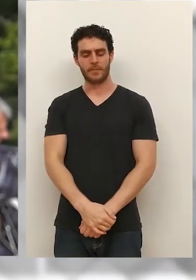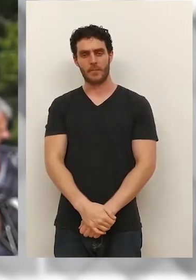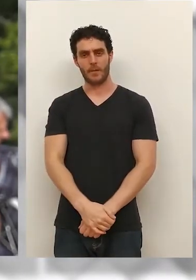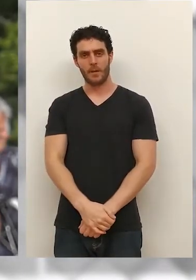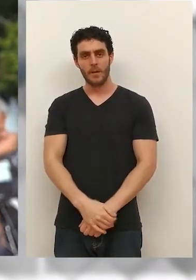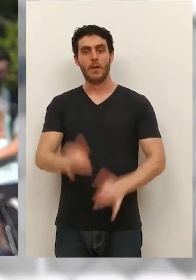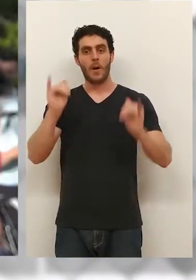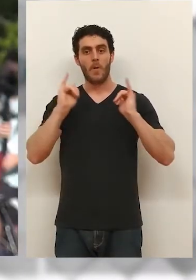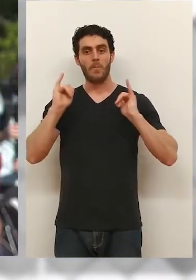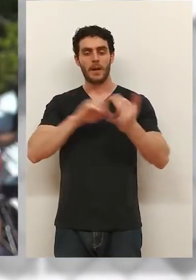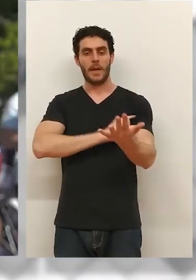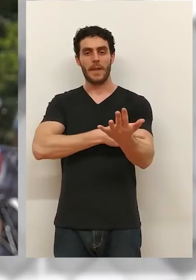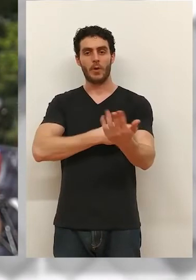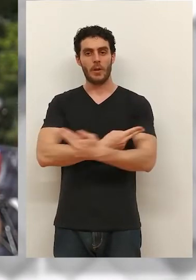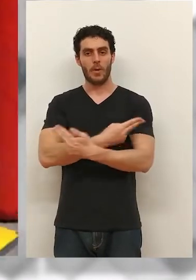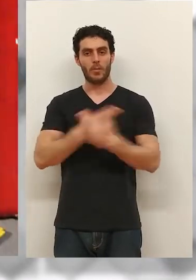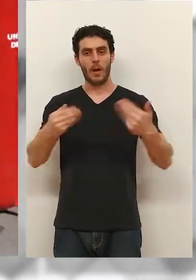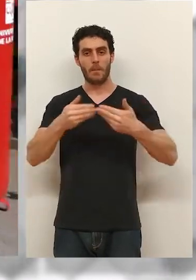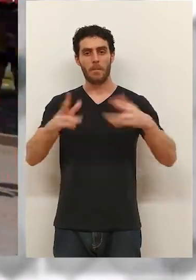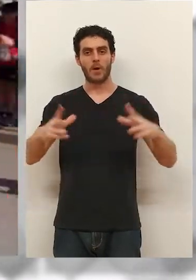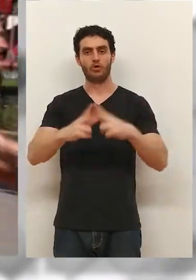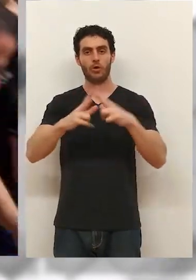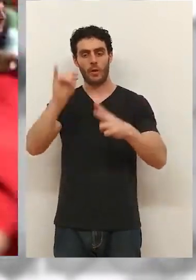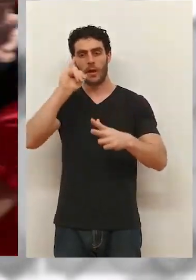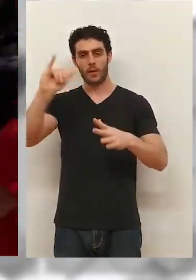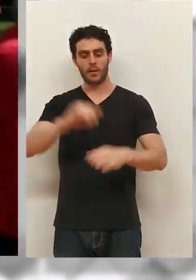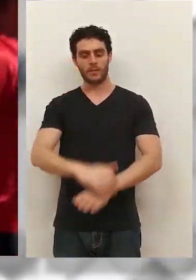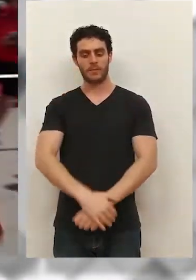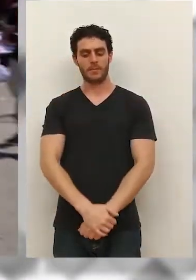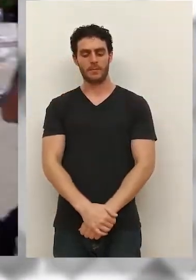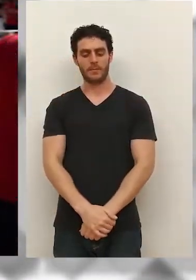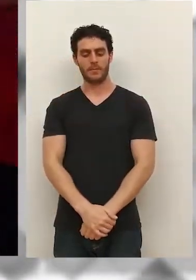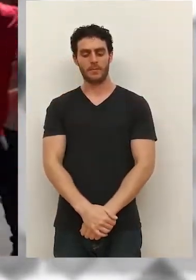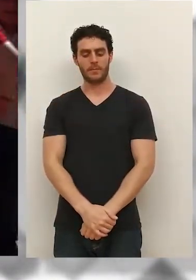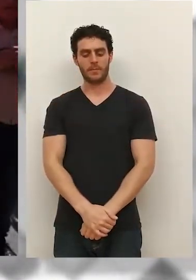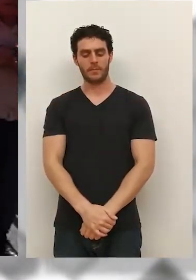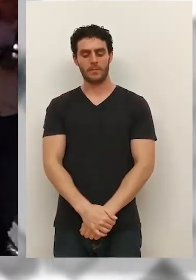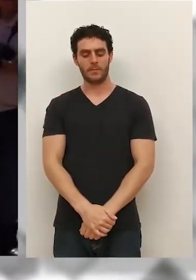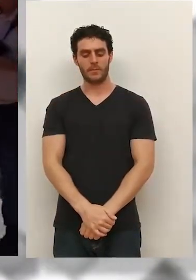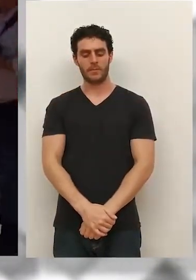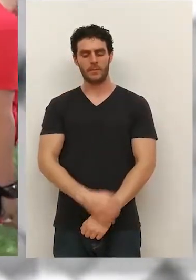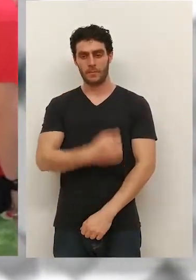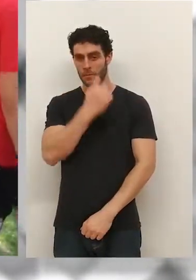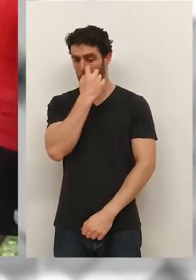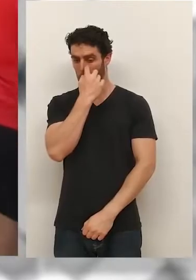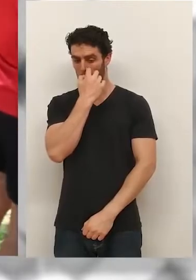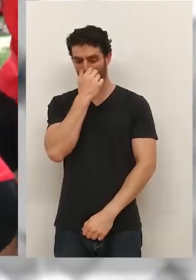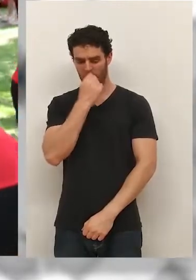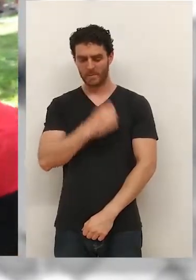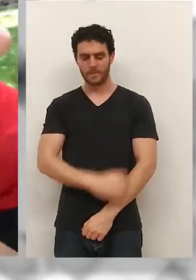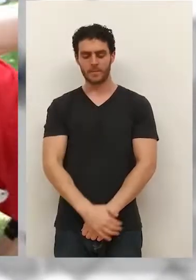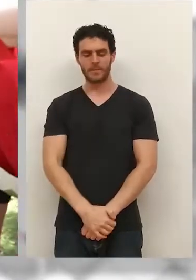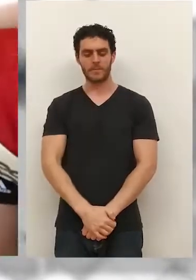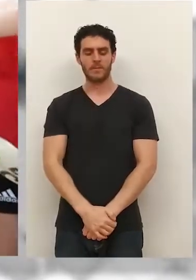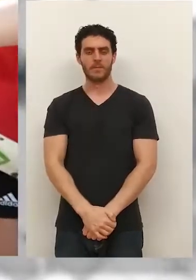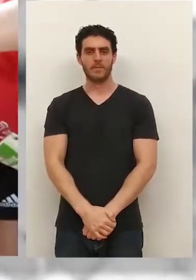es una fiesta, es la emoción que se vive, el ambiente. Es todo pues un acontecimiento que engancha mucho y desde luego vale la